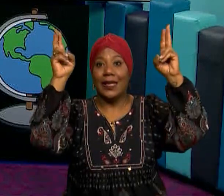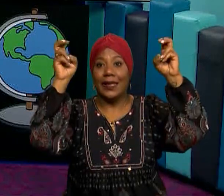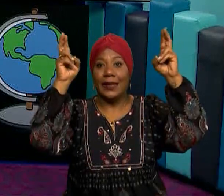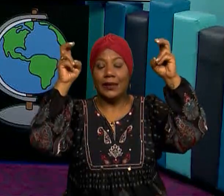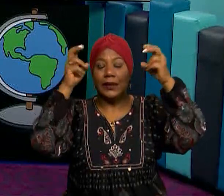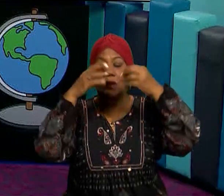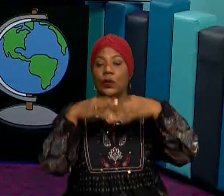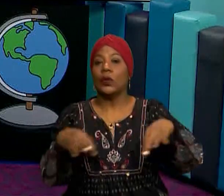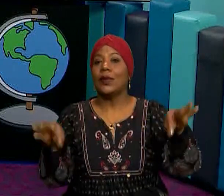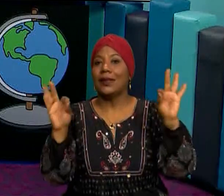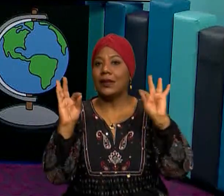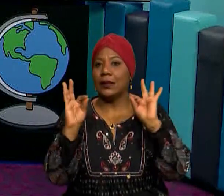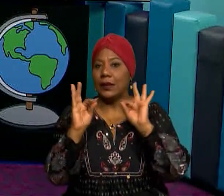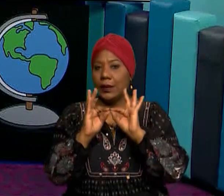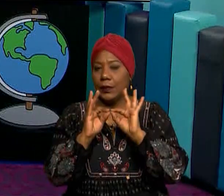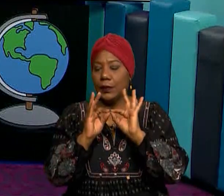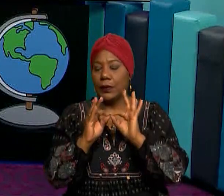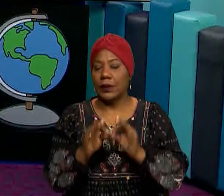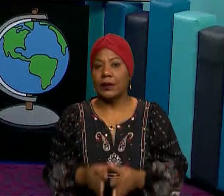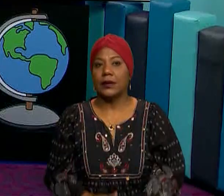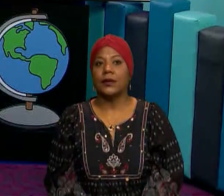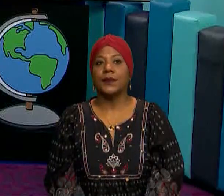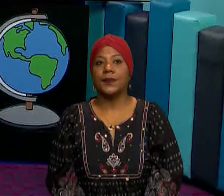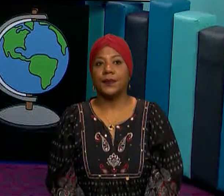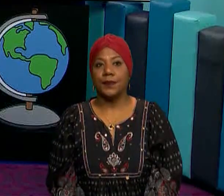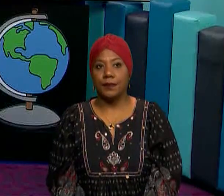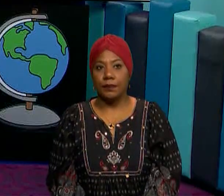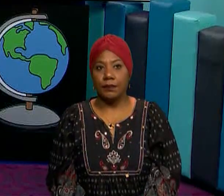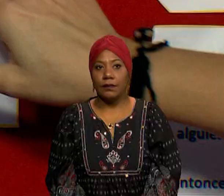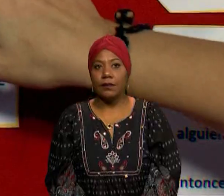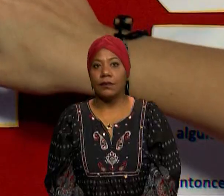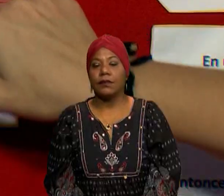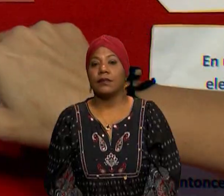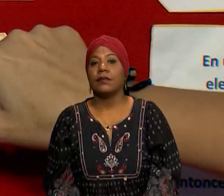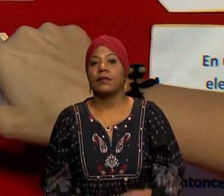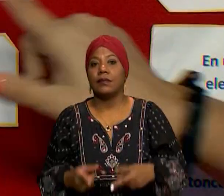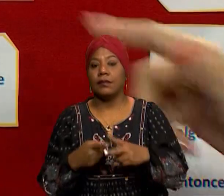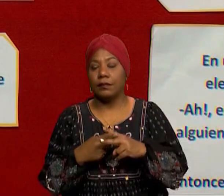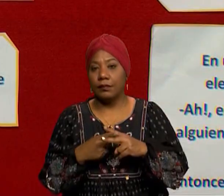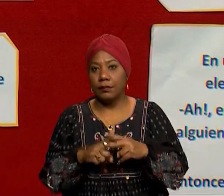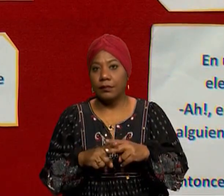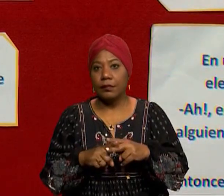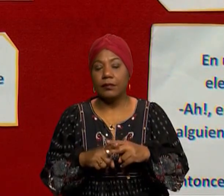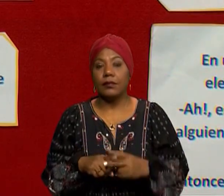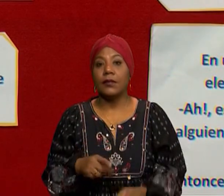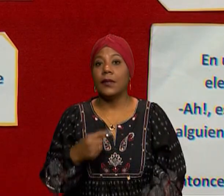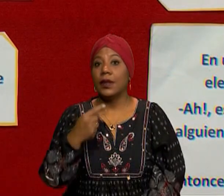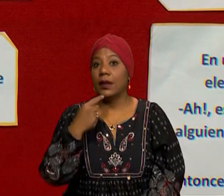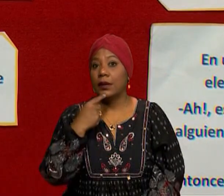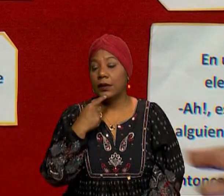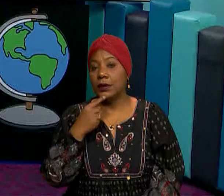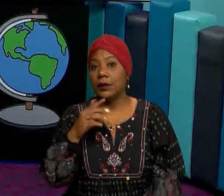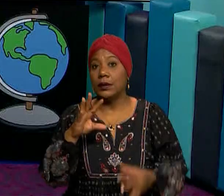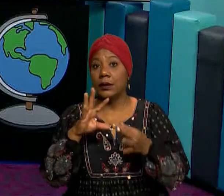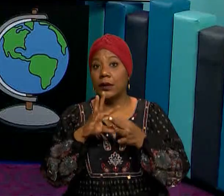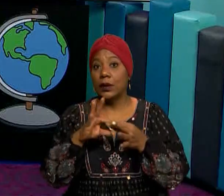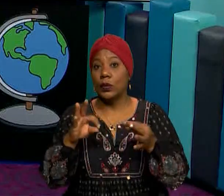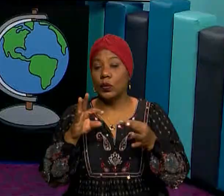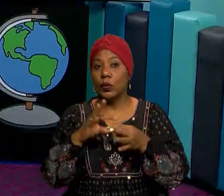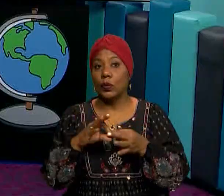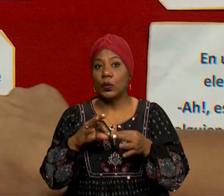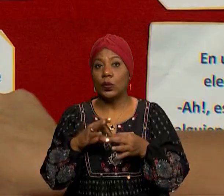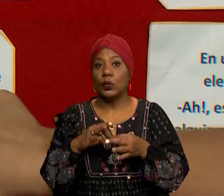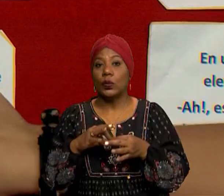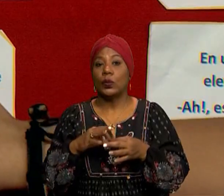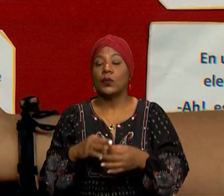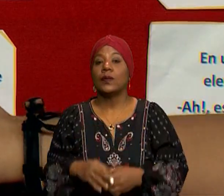recordar como parte de nuestra imaginación. La estructura del cuento, inicio e introducción. En mi cuento, El pantalón mágico,